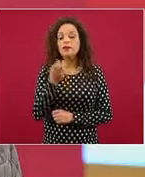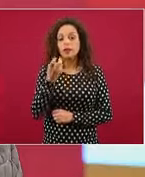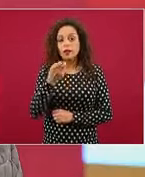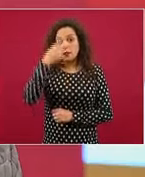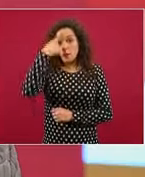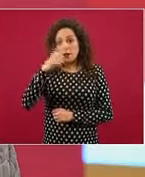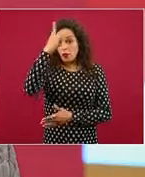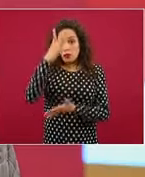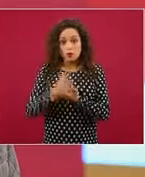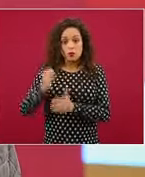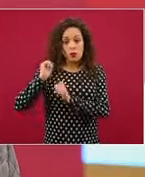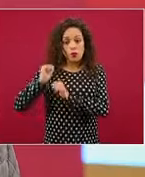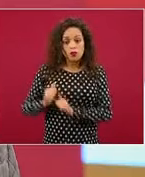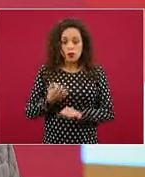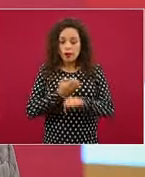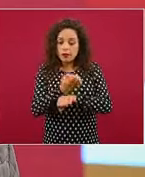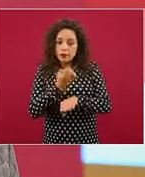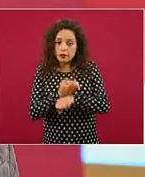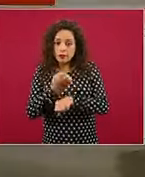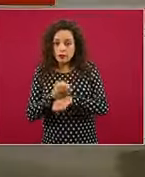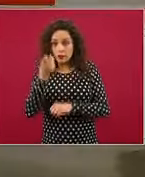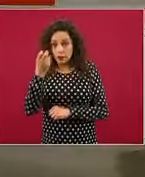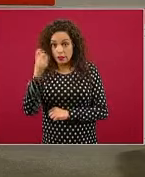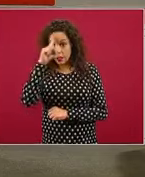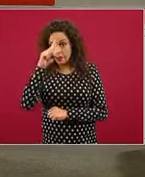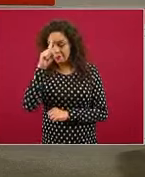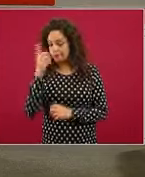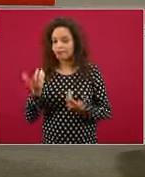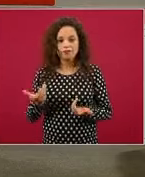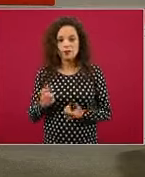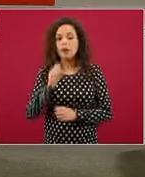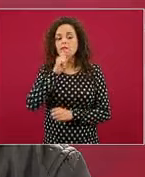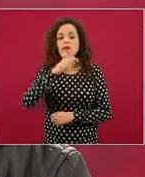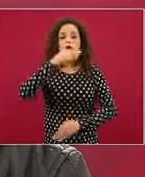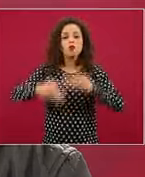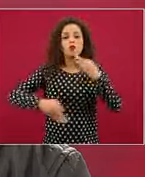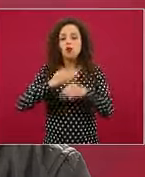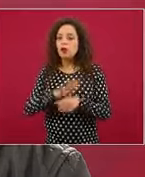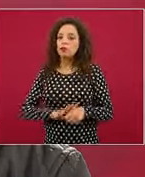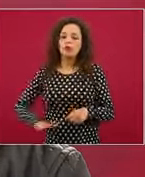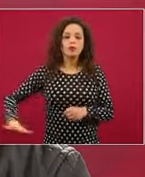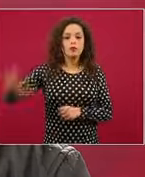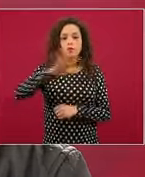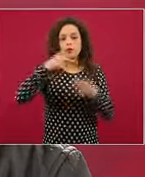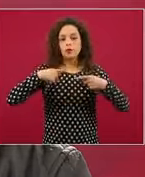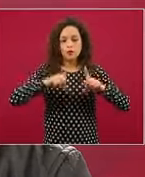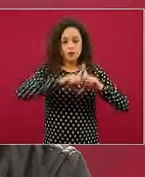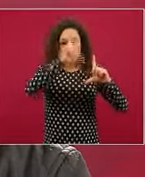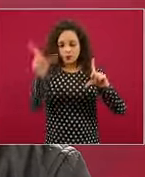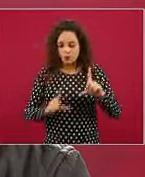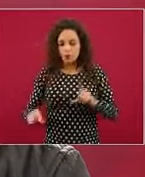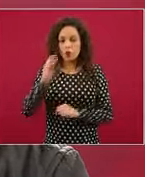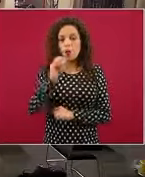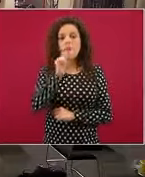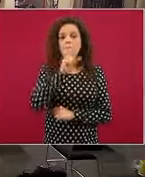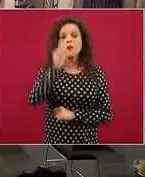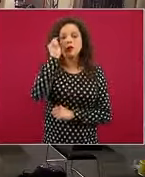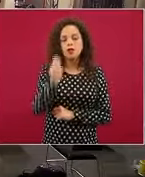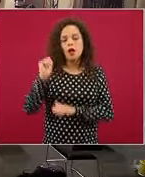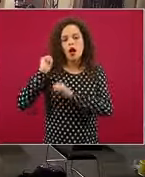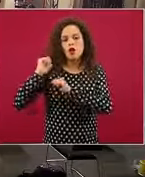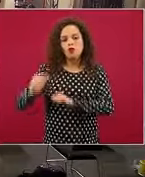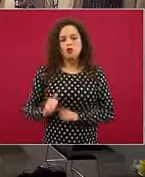autoridades estatales, que son autoridades sanitarias, sino para toda la ciudadanía o para las autoridades municipales, de